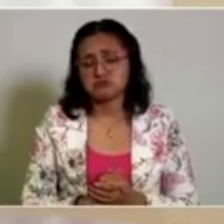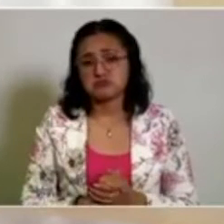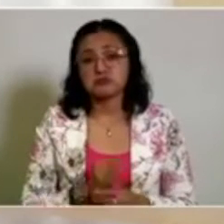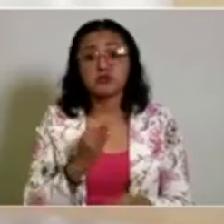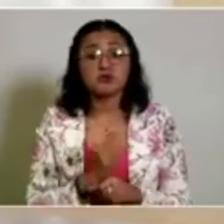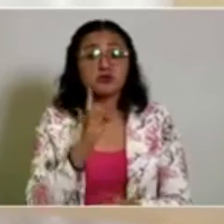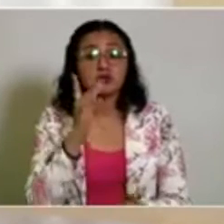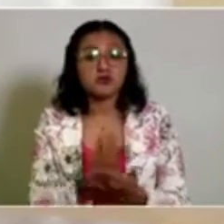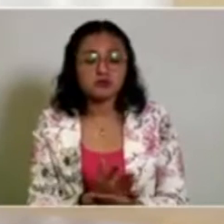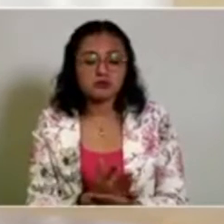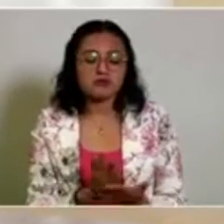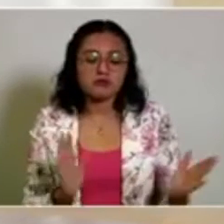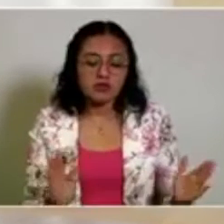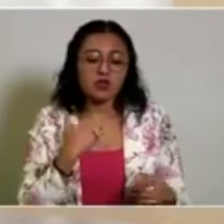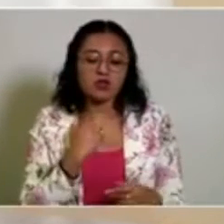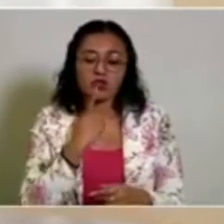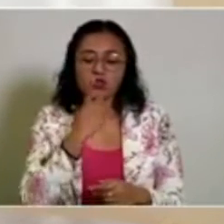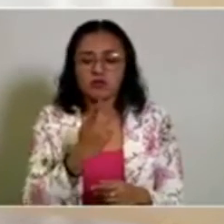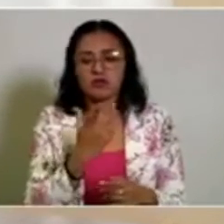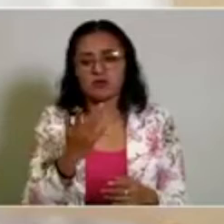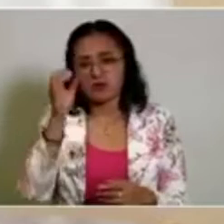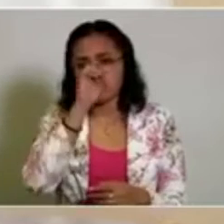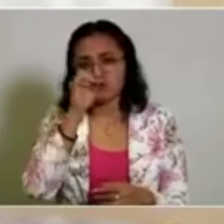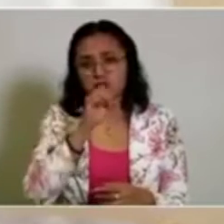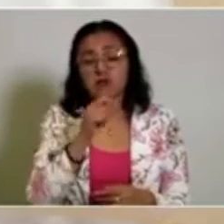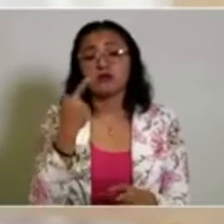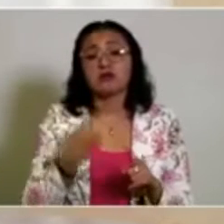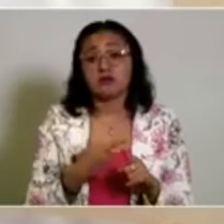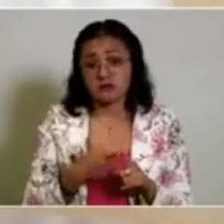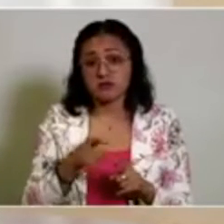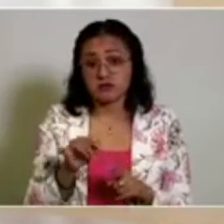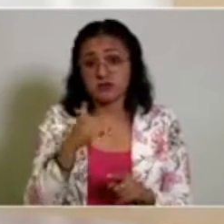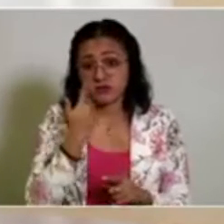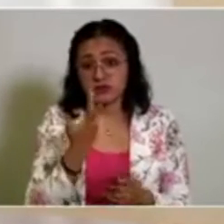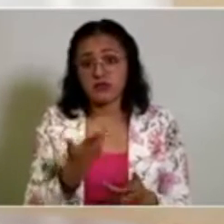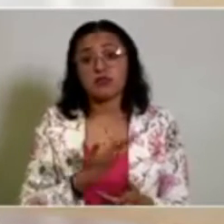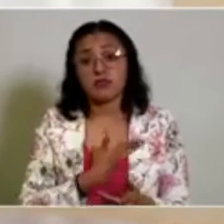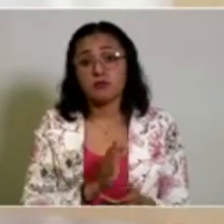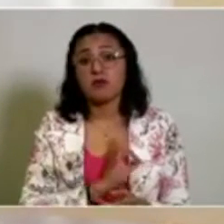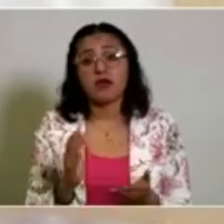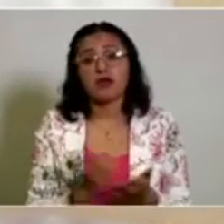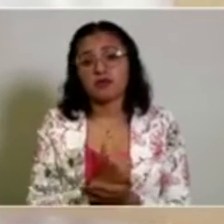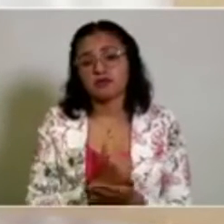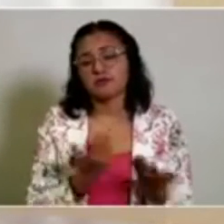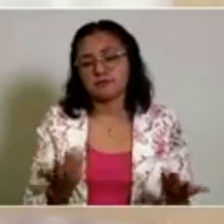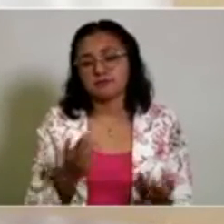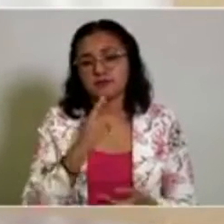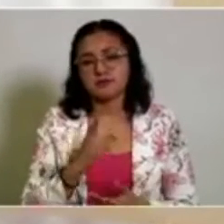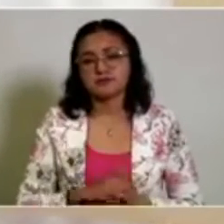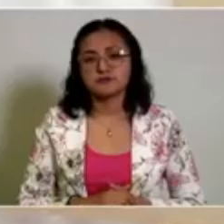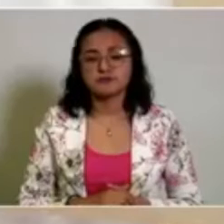solamente les doy mi opinión que aspiren quienes tengan posibilidad de ganar